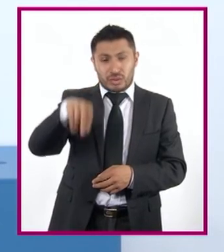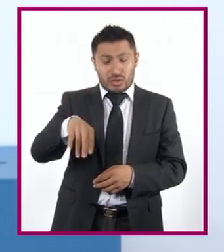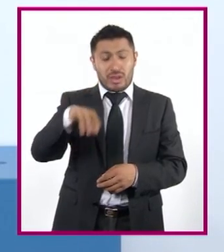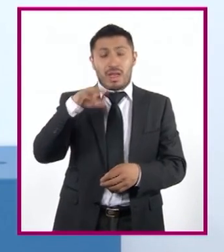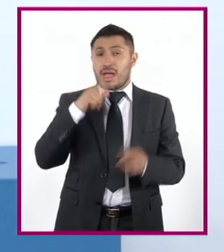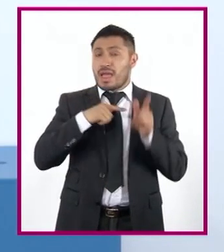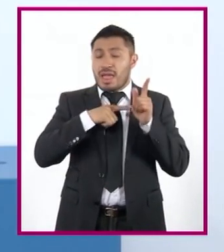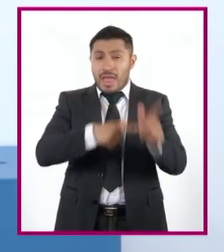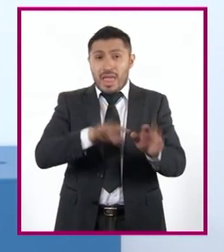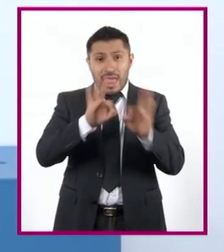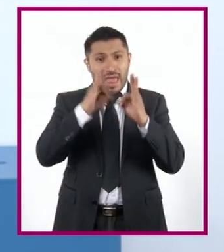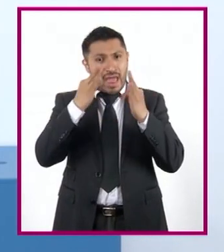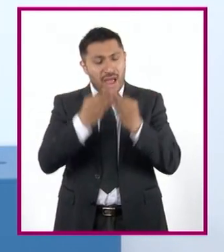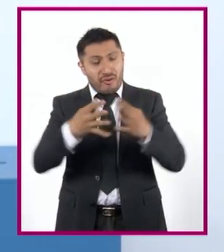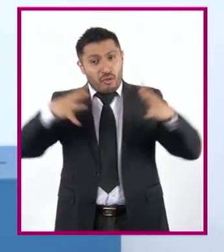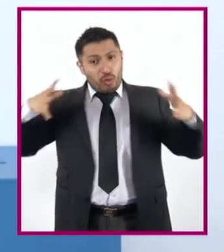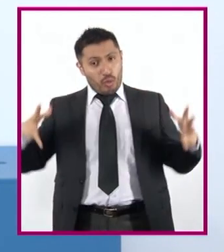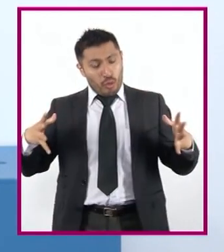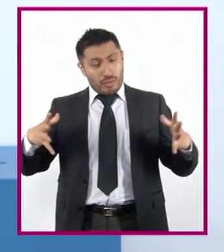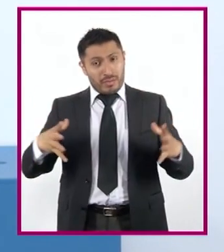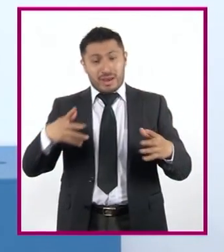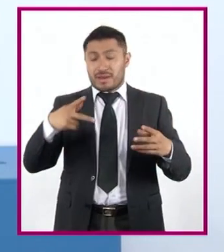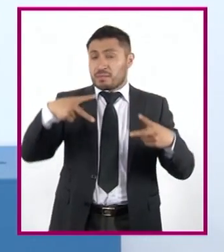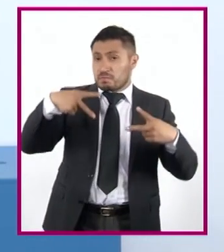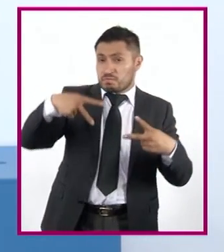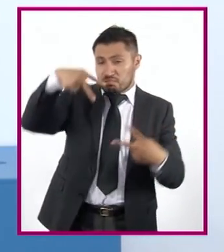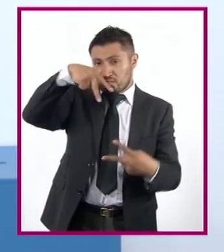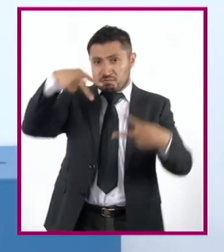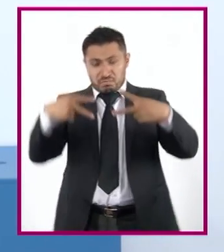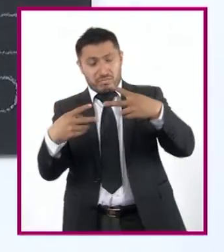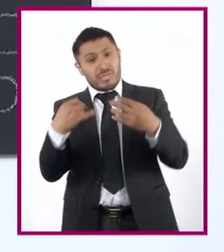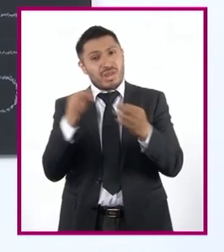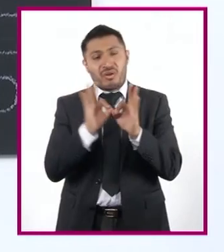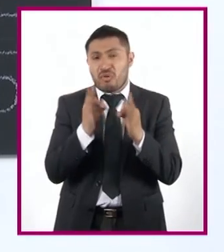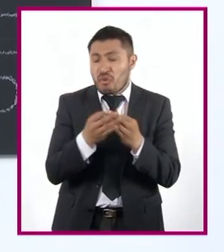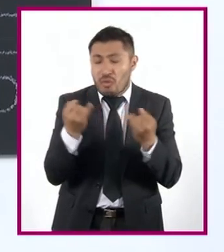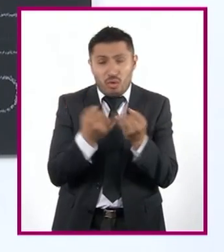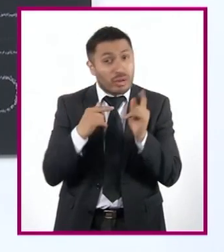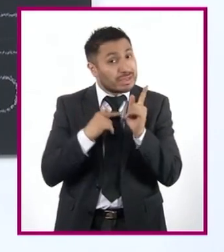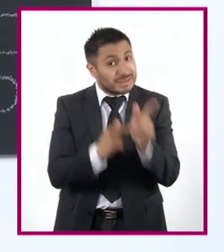de sus ángulos, su tamaño, pero sobre todo su forma.